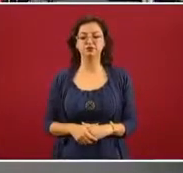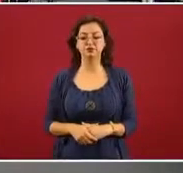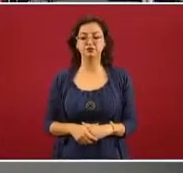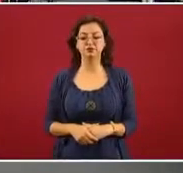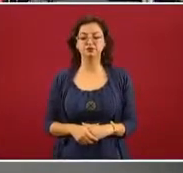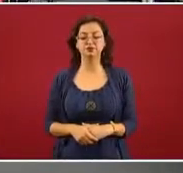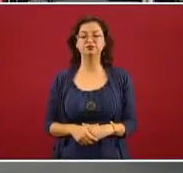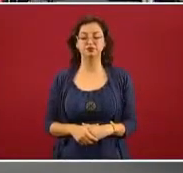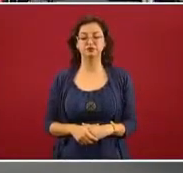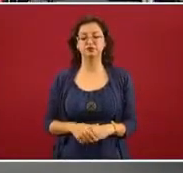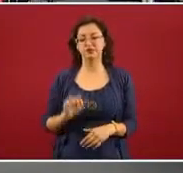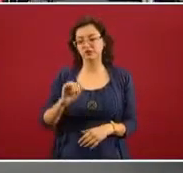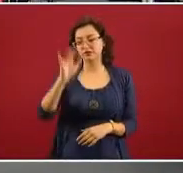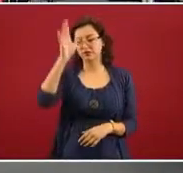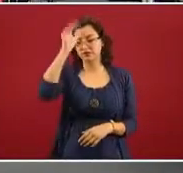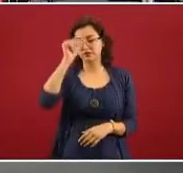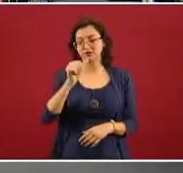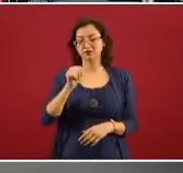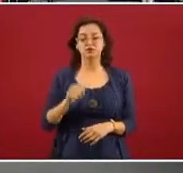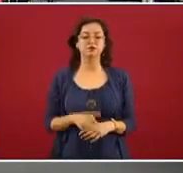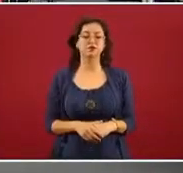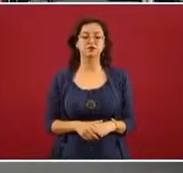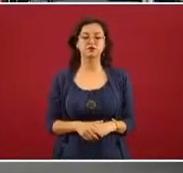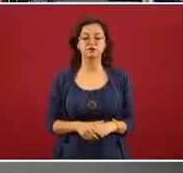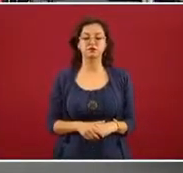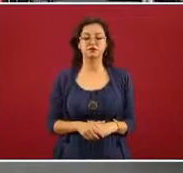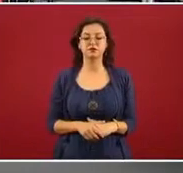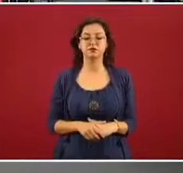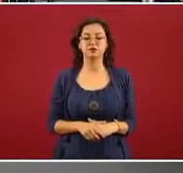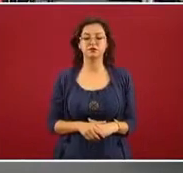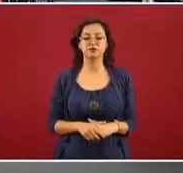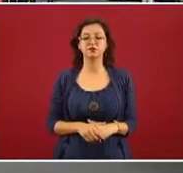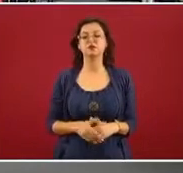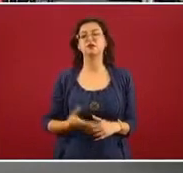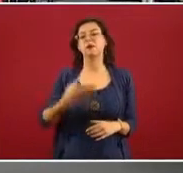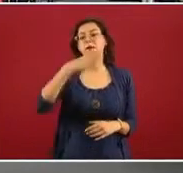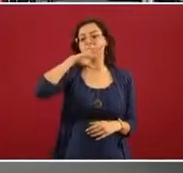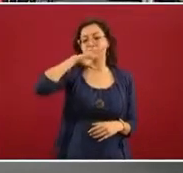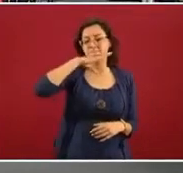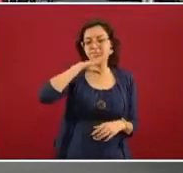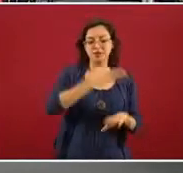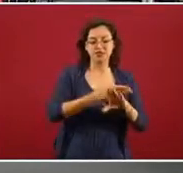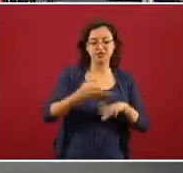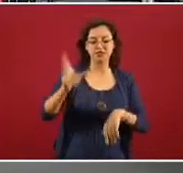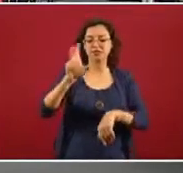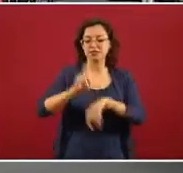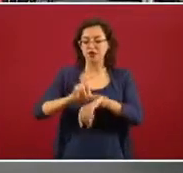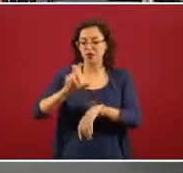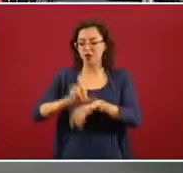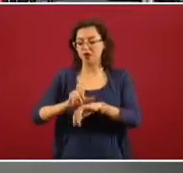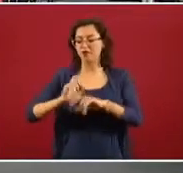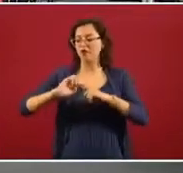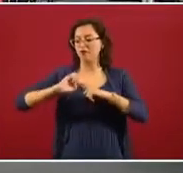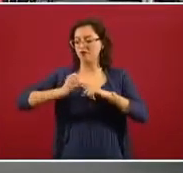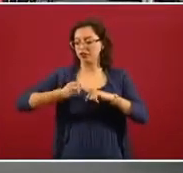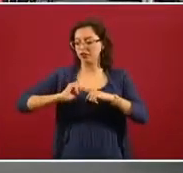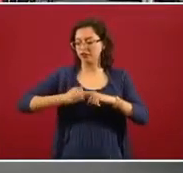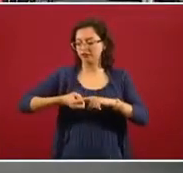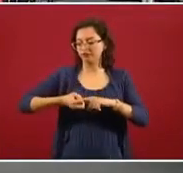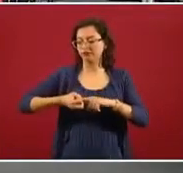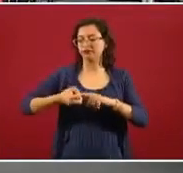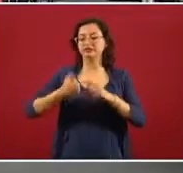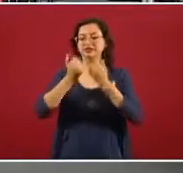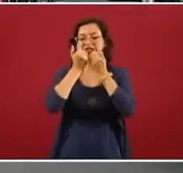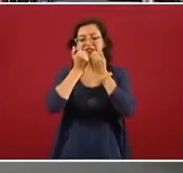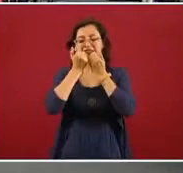De acuerdo, señor presidente. Primero comentarles que tanto en maíz blanco, huevo, frijol, caña